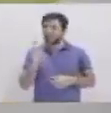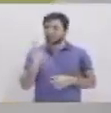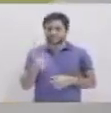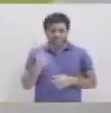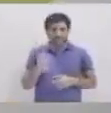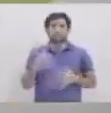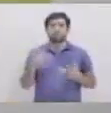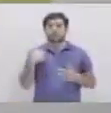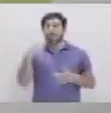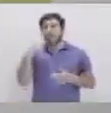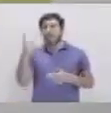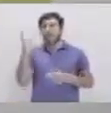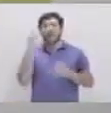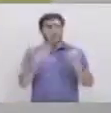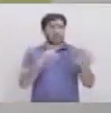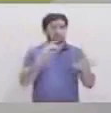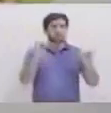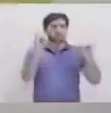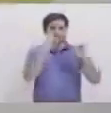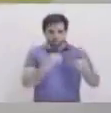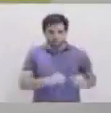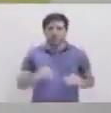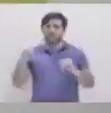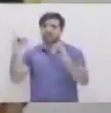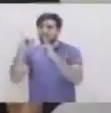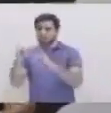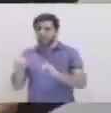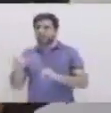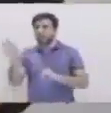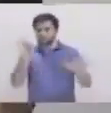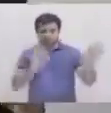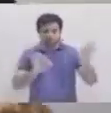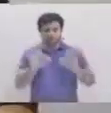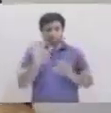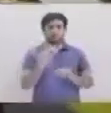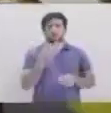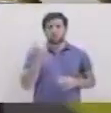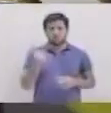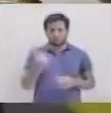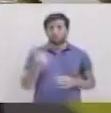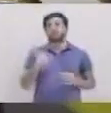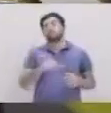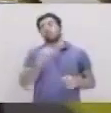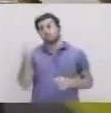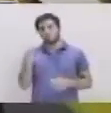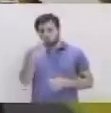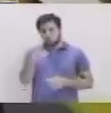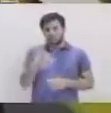vemos ciertas imágenes. ¿Y ahora qué ves cuando escuchas esto?